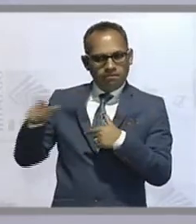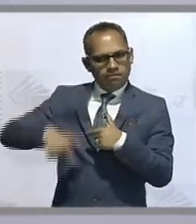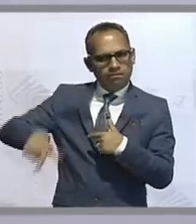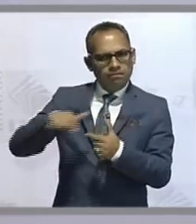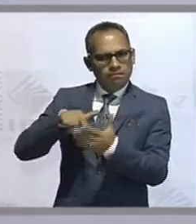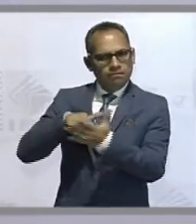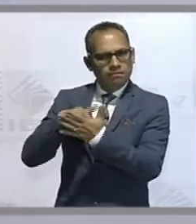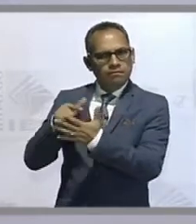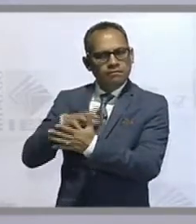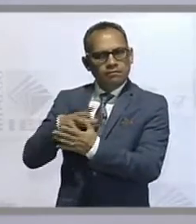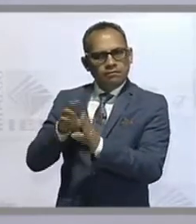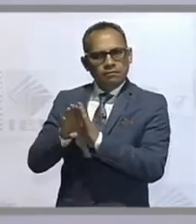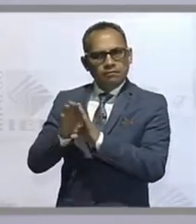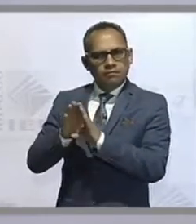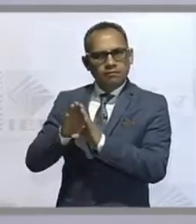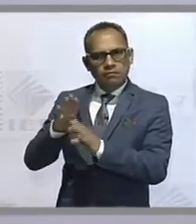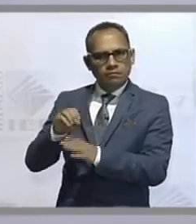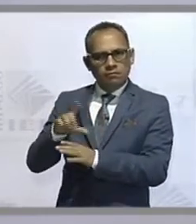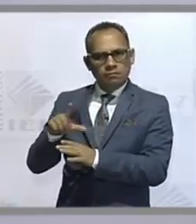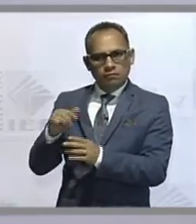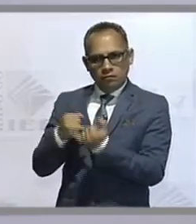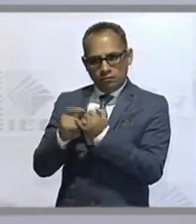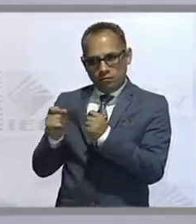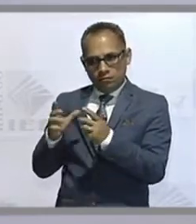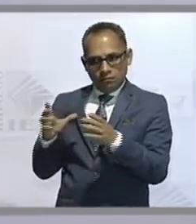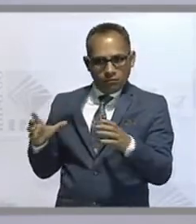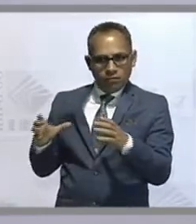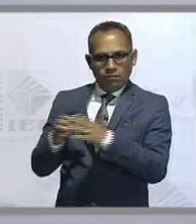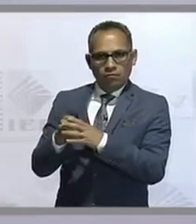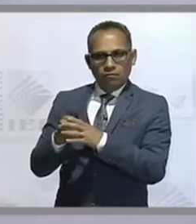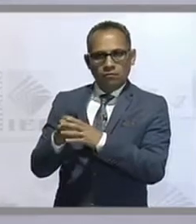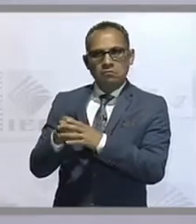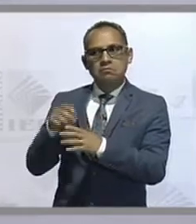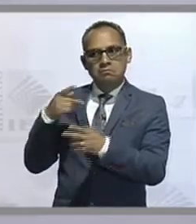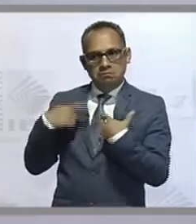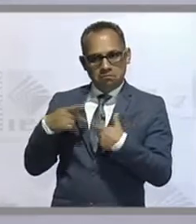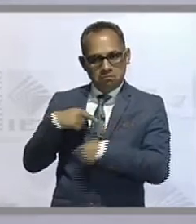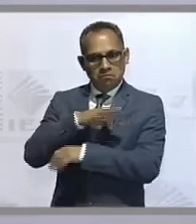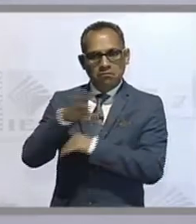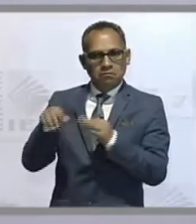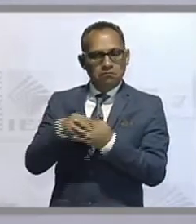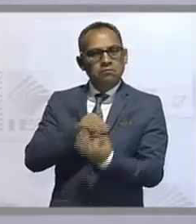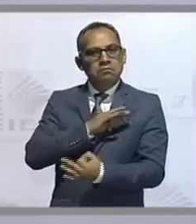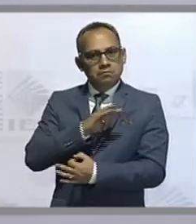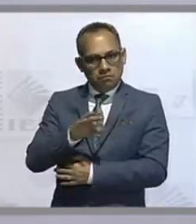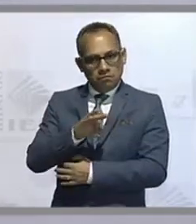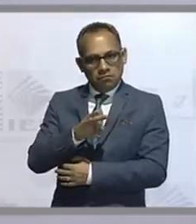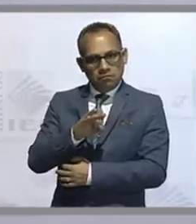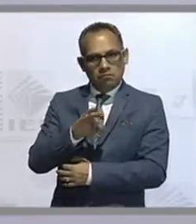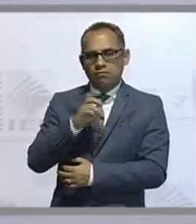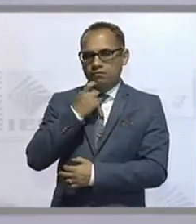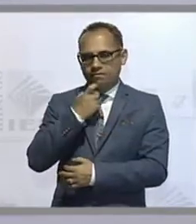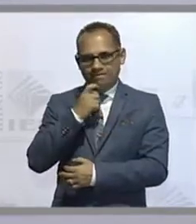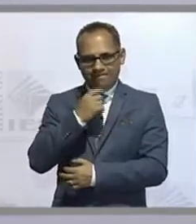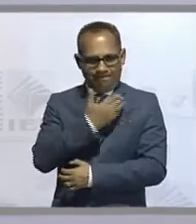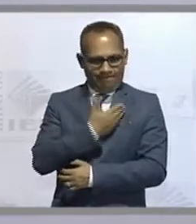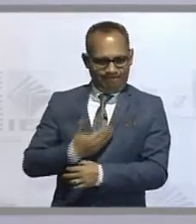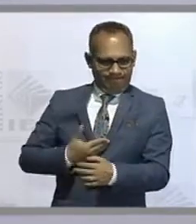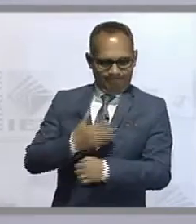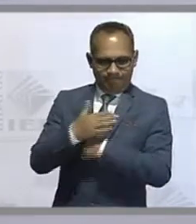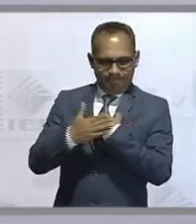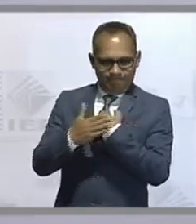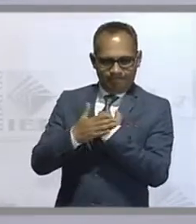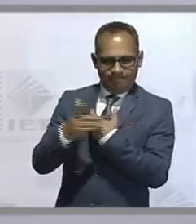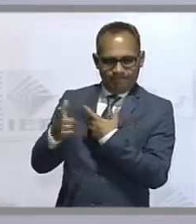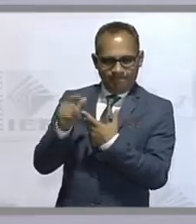para que junto con nuestro presidente electo andrés manuel lópez obrador realicemos el diagnóstico en tierra de los proyectos productivos